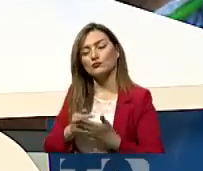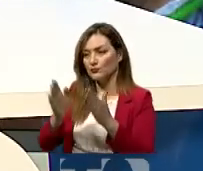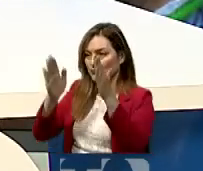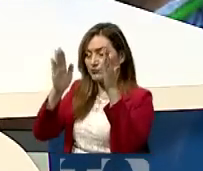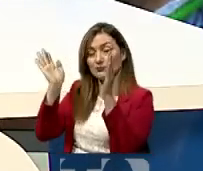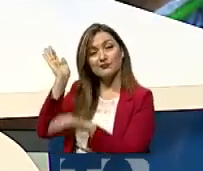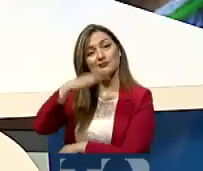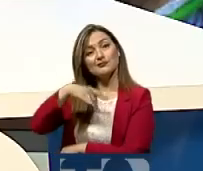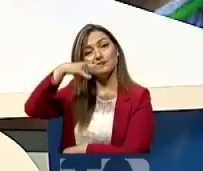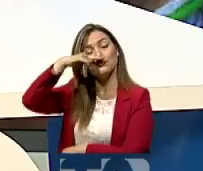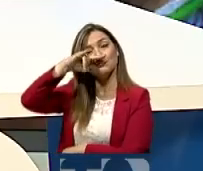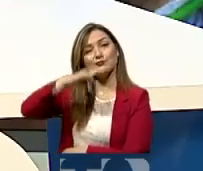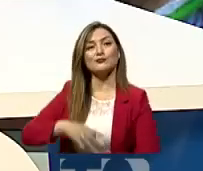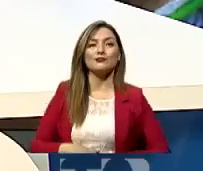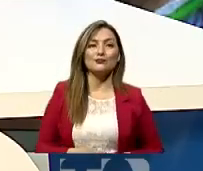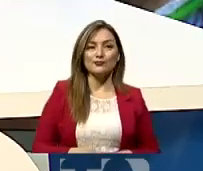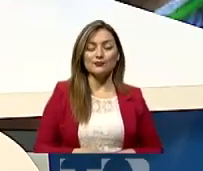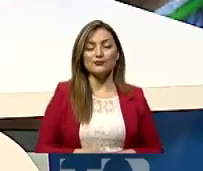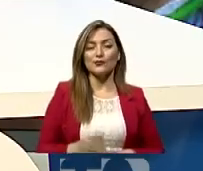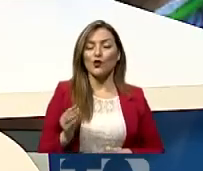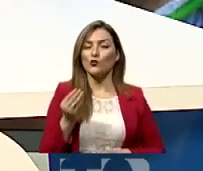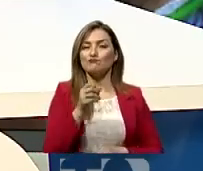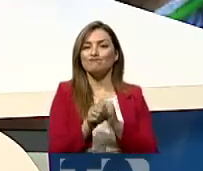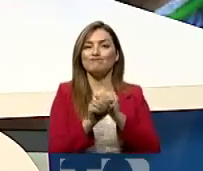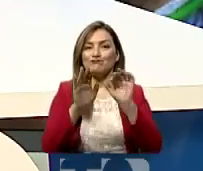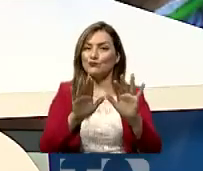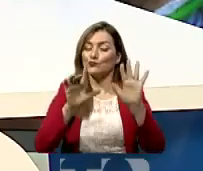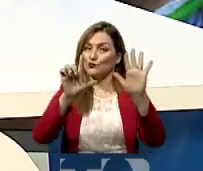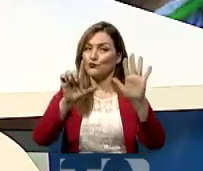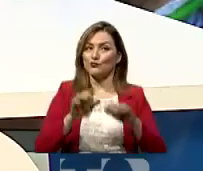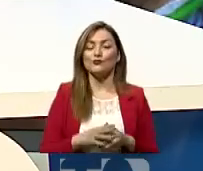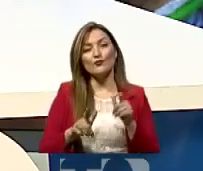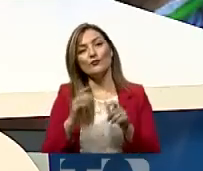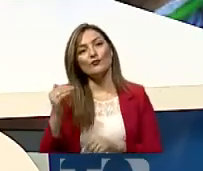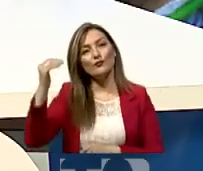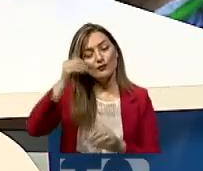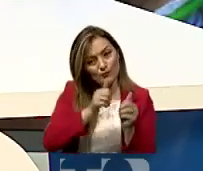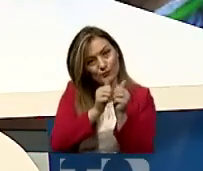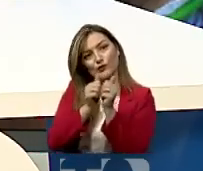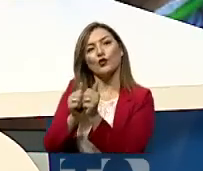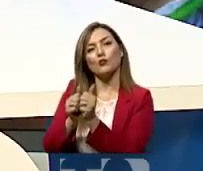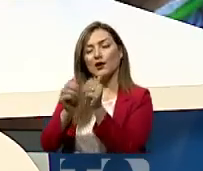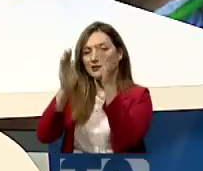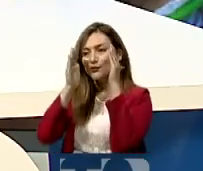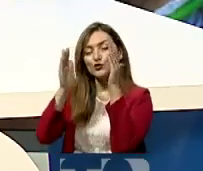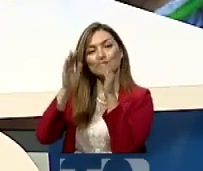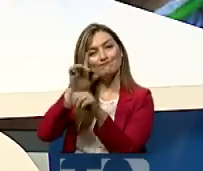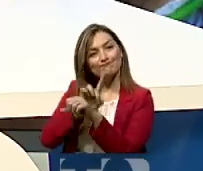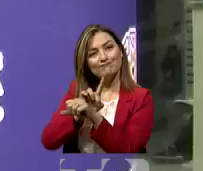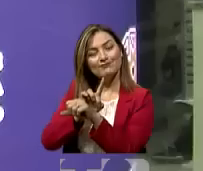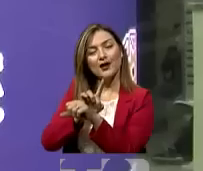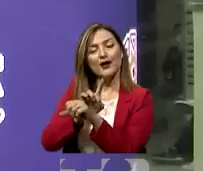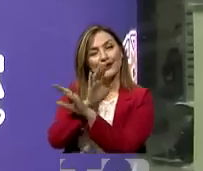gratuita de niños y adolescentes de hasta 17 años. Los adultos que acompañen a los menores también recibirán atención médica sin